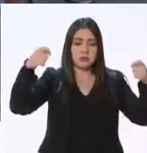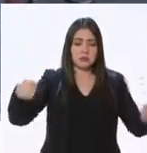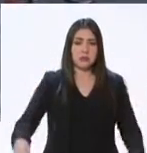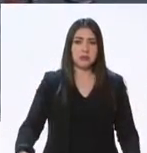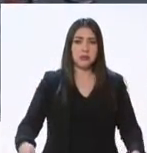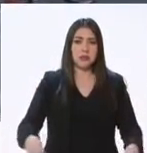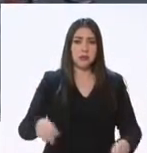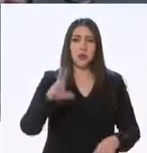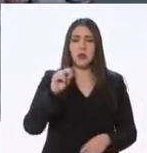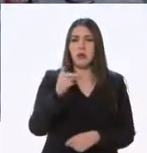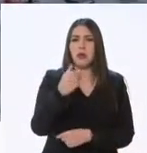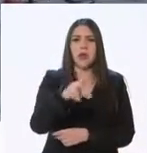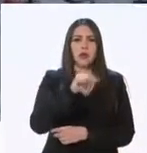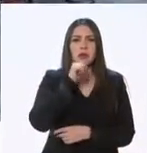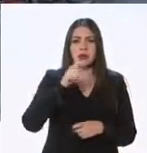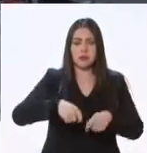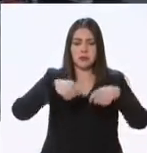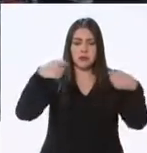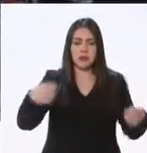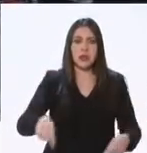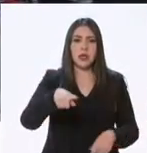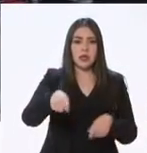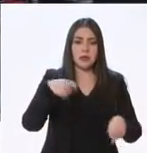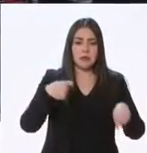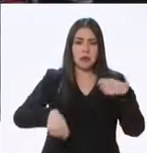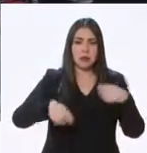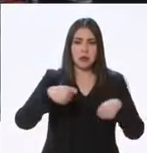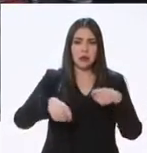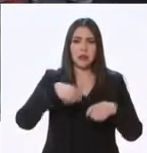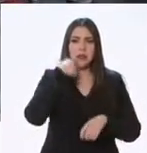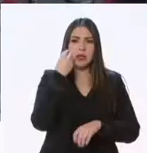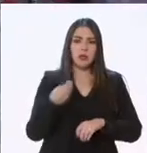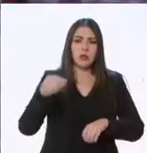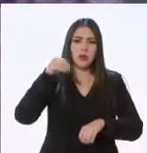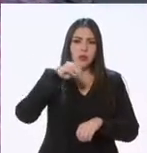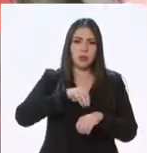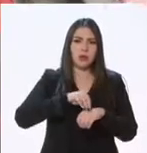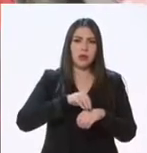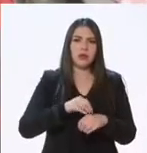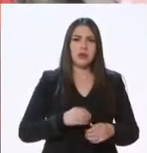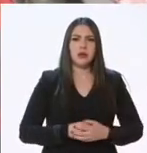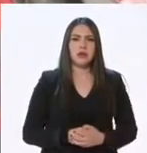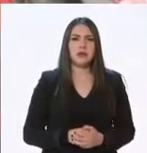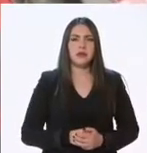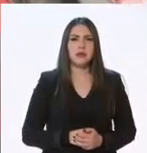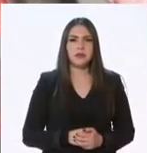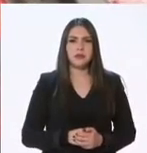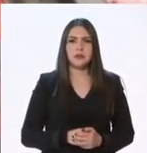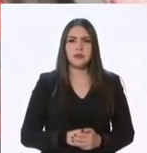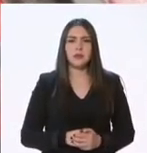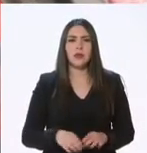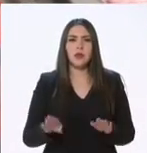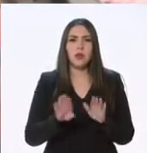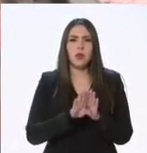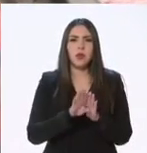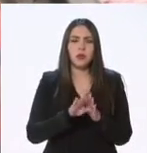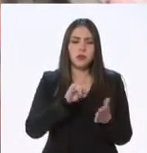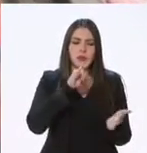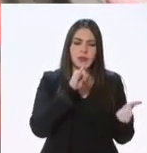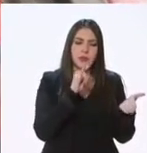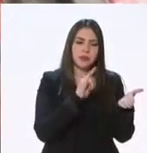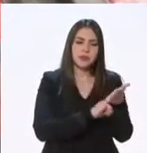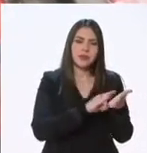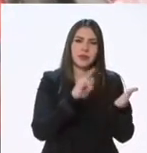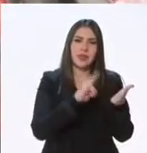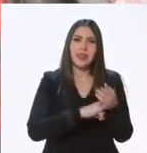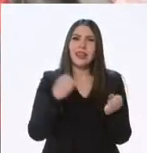ni el código QR. Y sobre ese plástico vamos a poner una especie de calcomanías como las que ponen